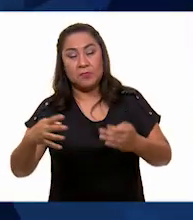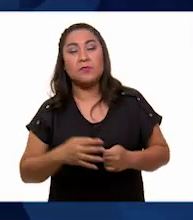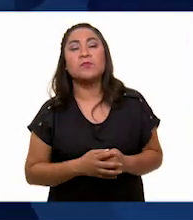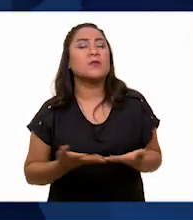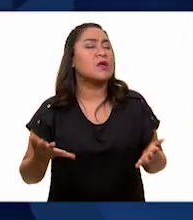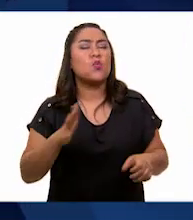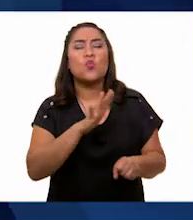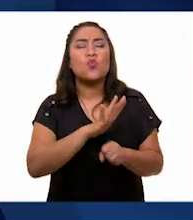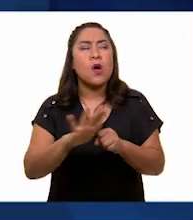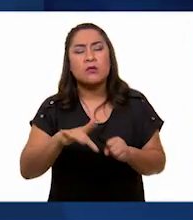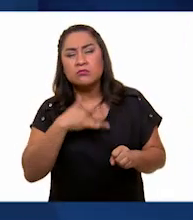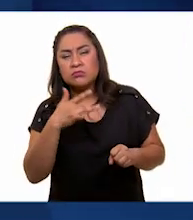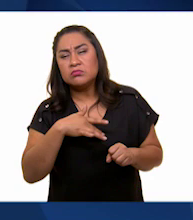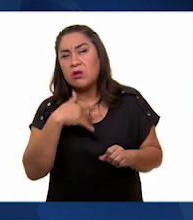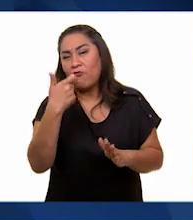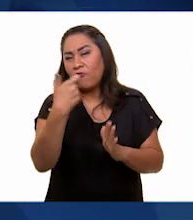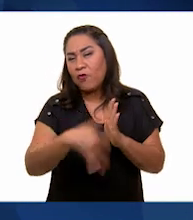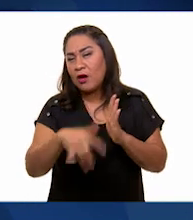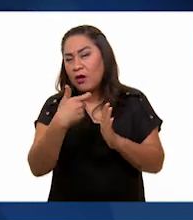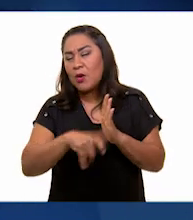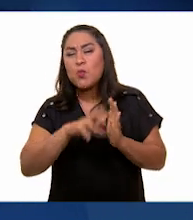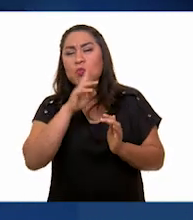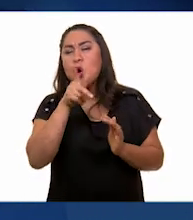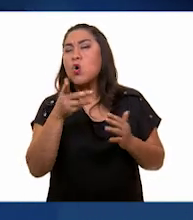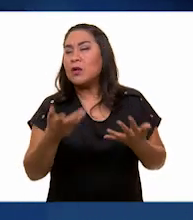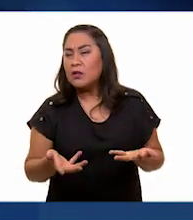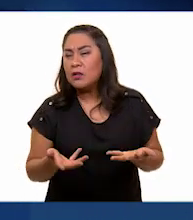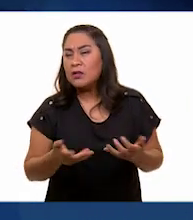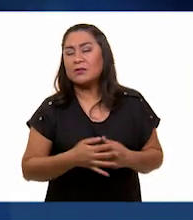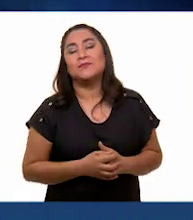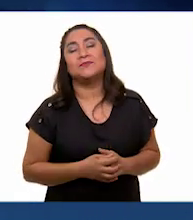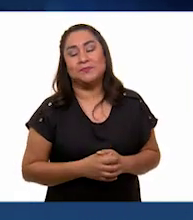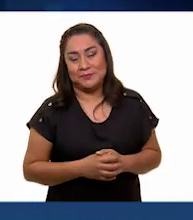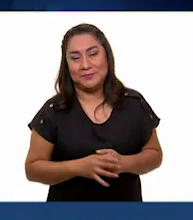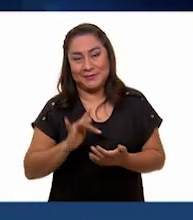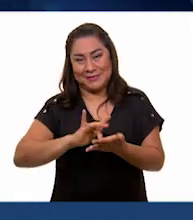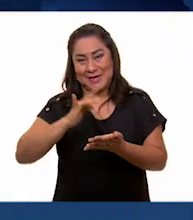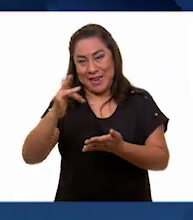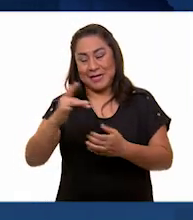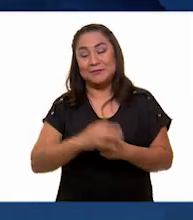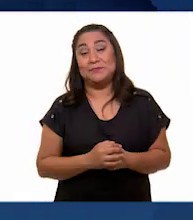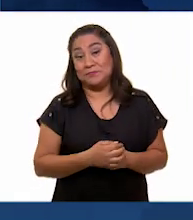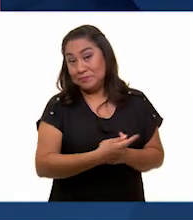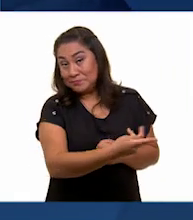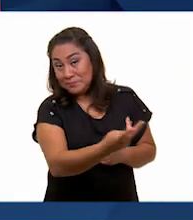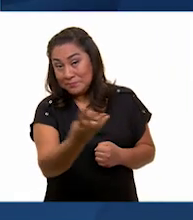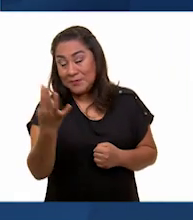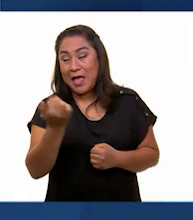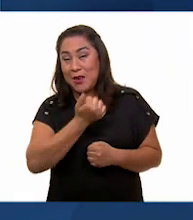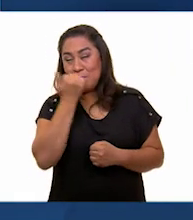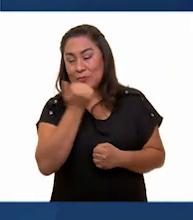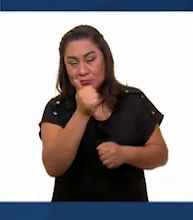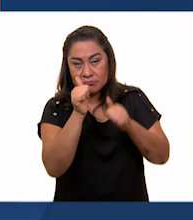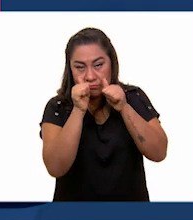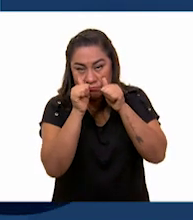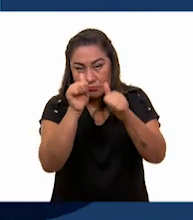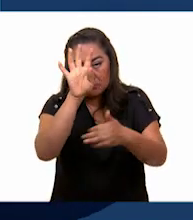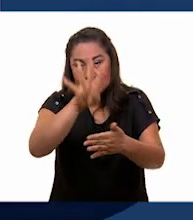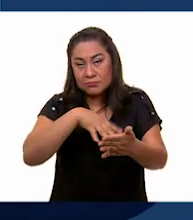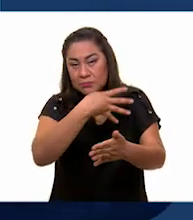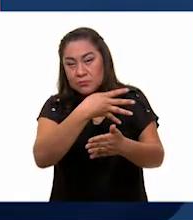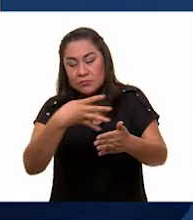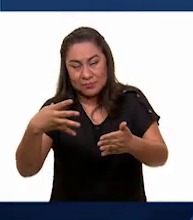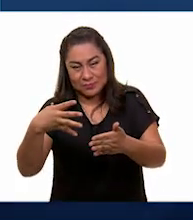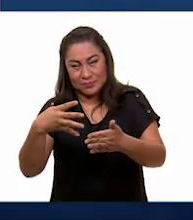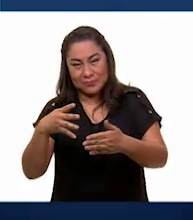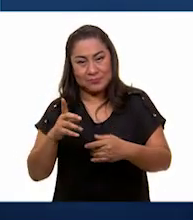¿Cuál es la oferta que más conviene? Gracias, María. Ahora, alumnos y alumnos en casa, observen la tabla que